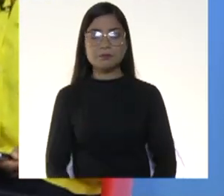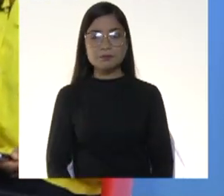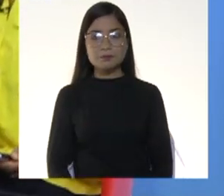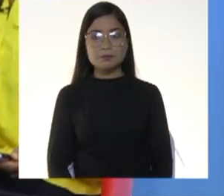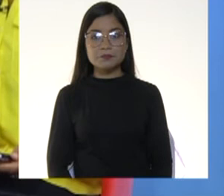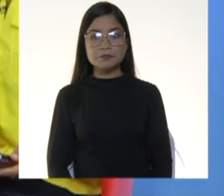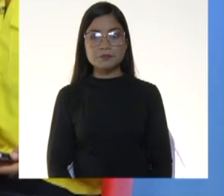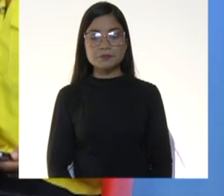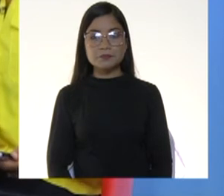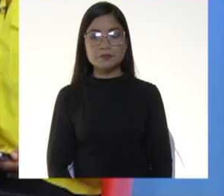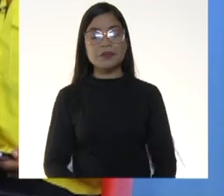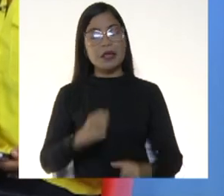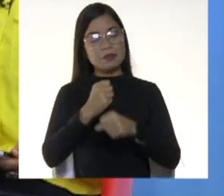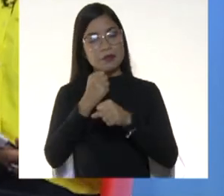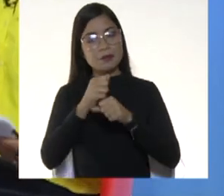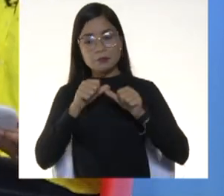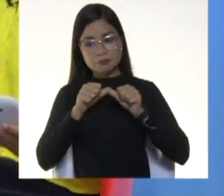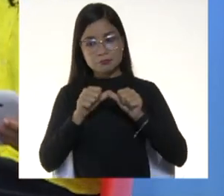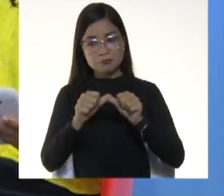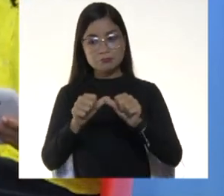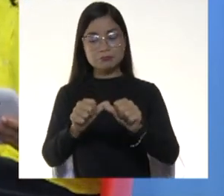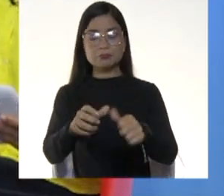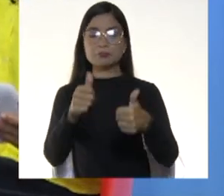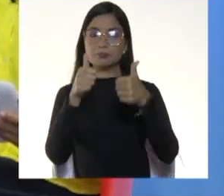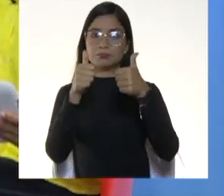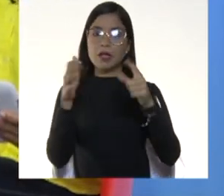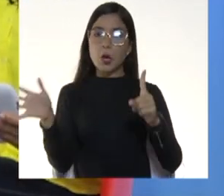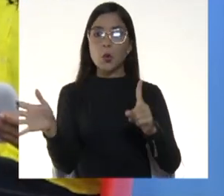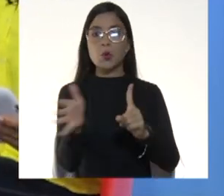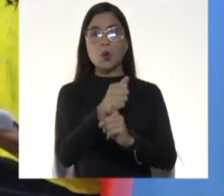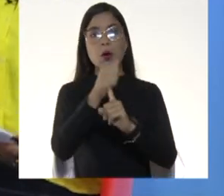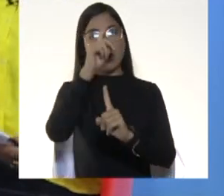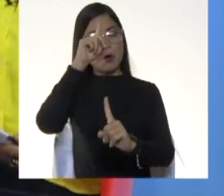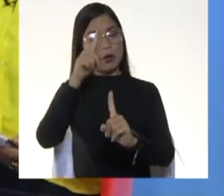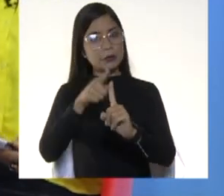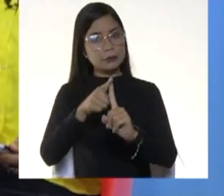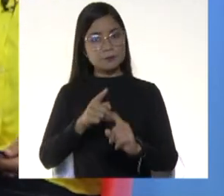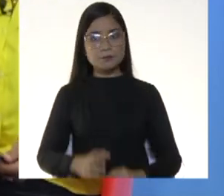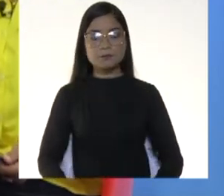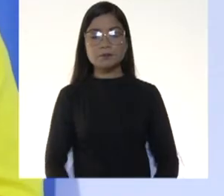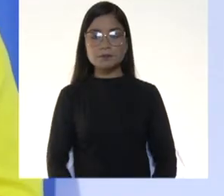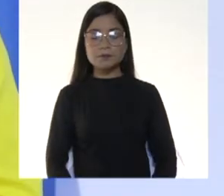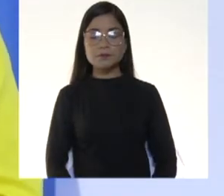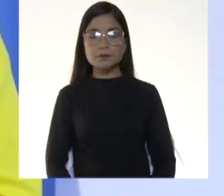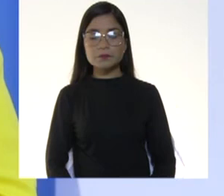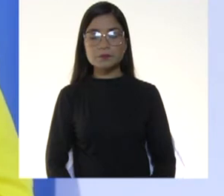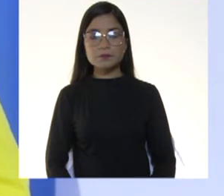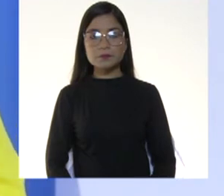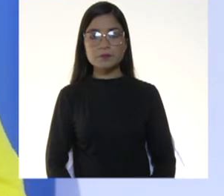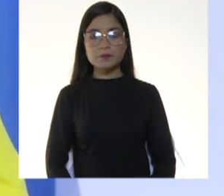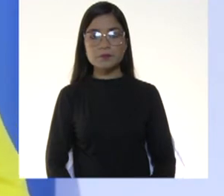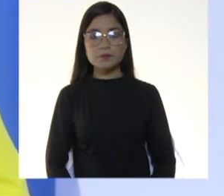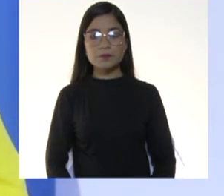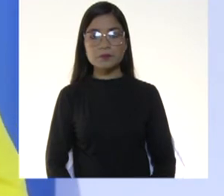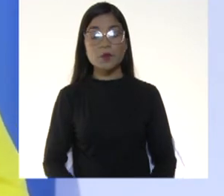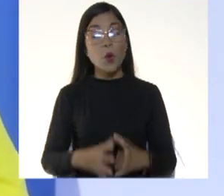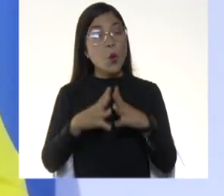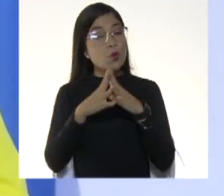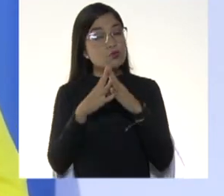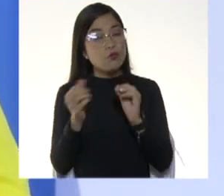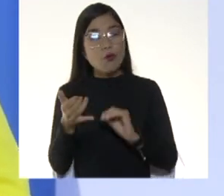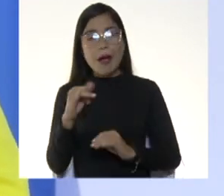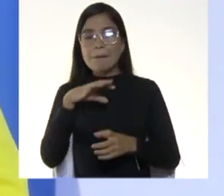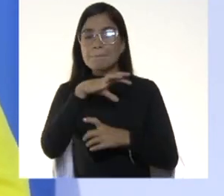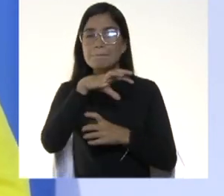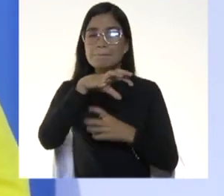con éxito en el logro de los objetivos. Por otro lado, todos tenemos circunstancias, todos tenemos